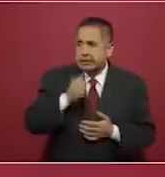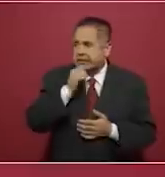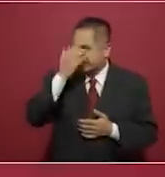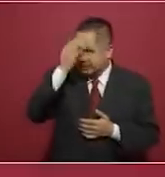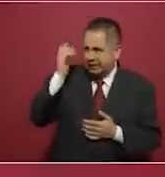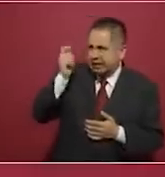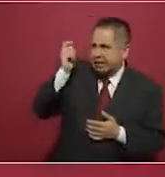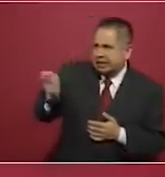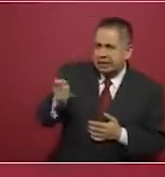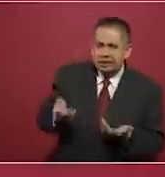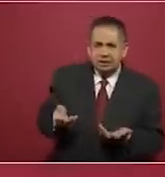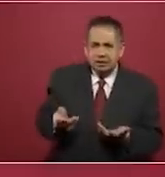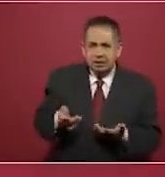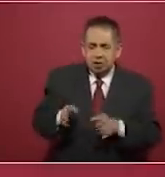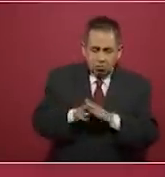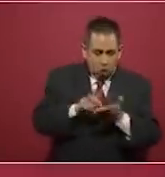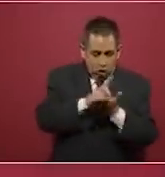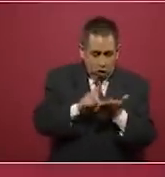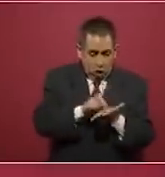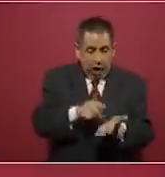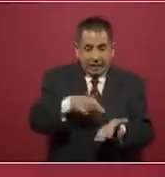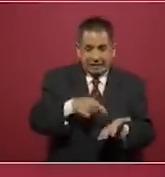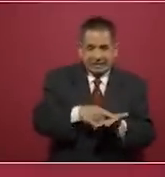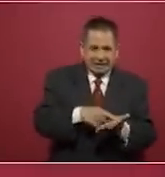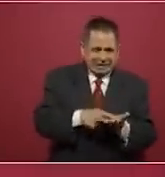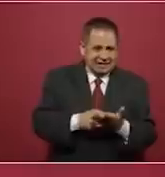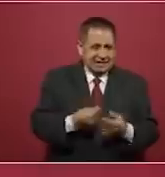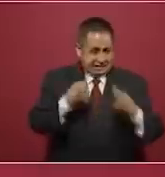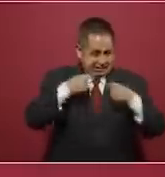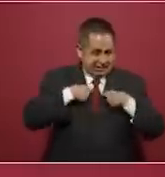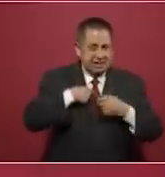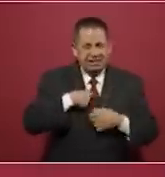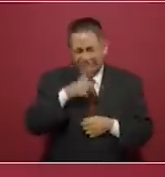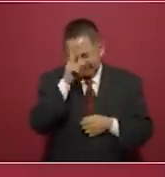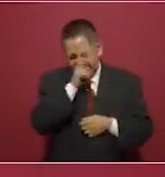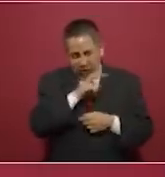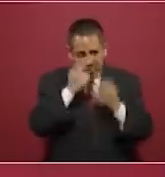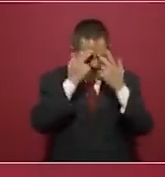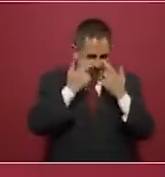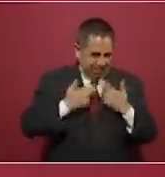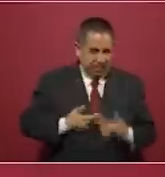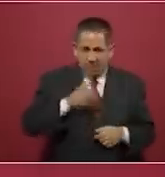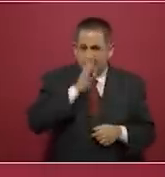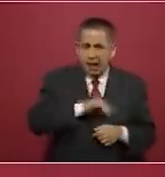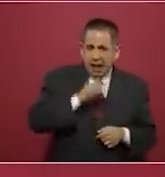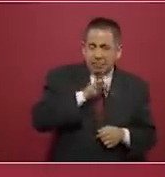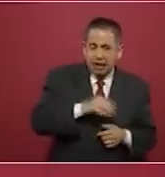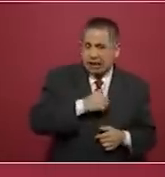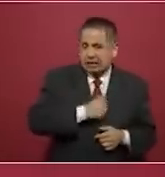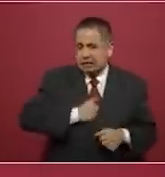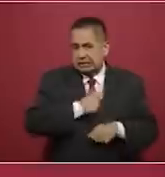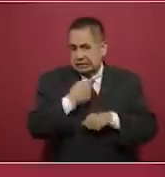conocimiento del daño tan grave que causan ciertas drogas sobre todo